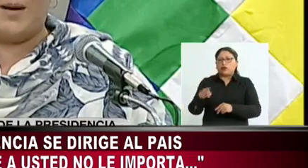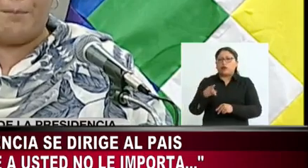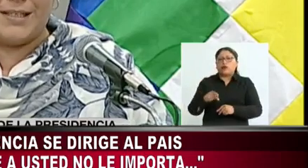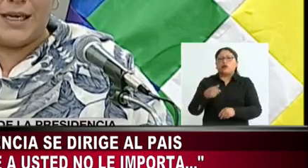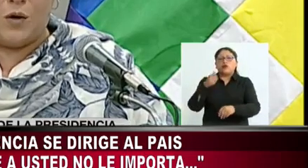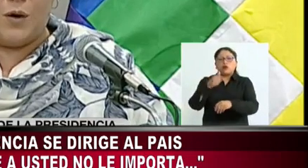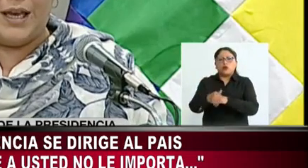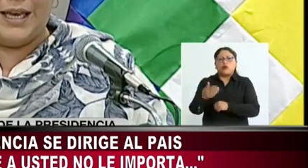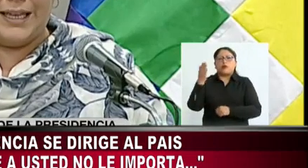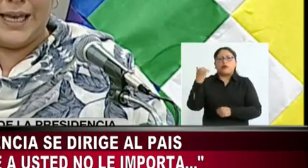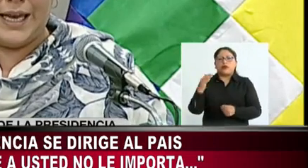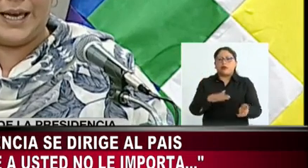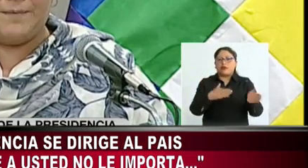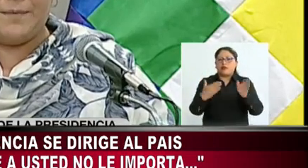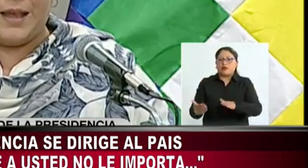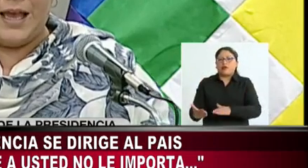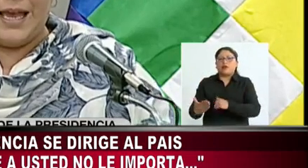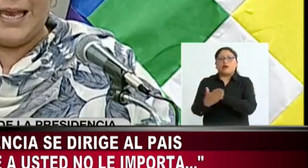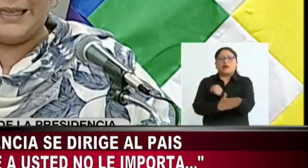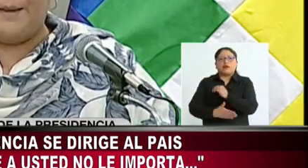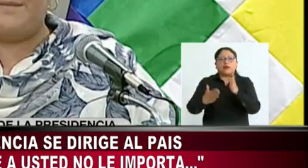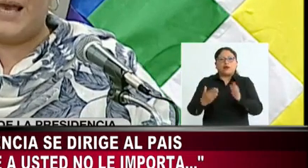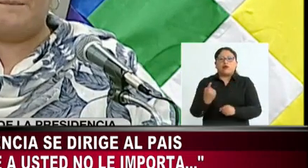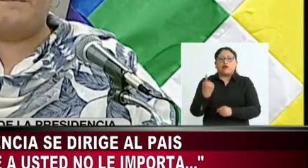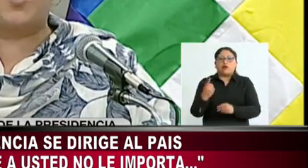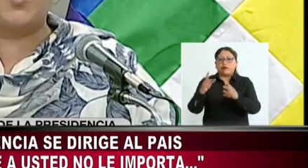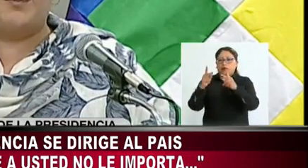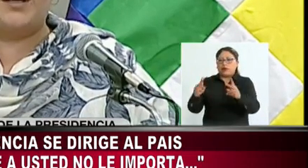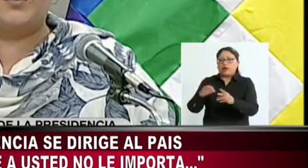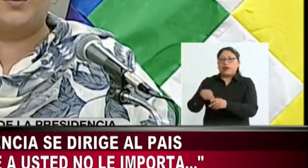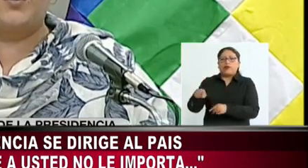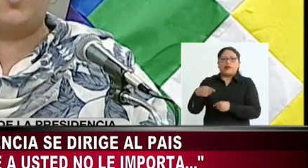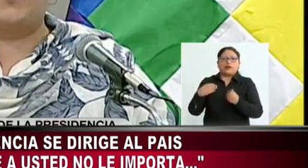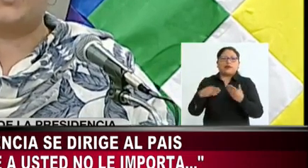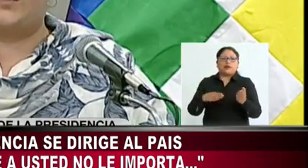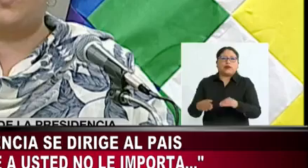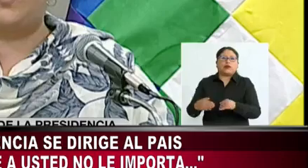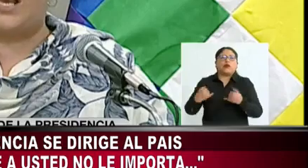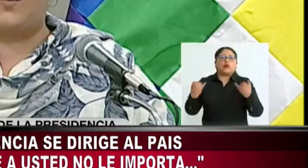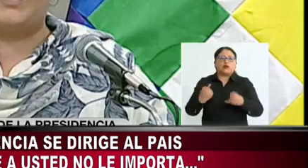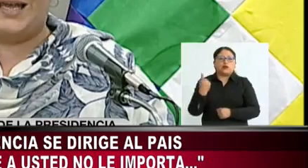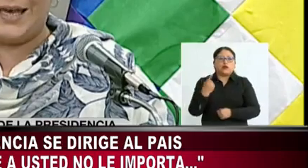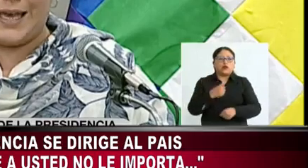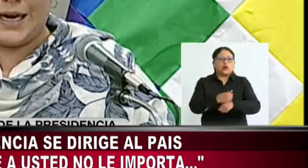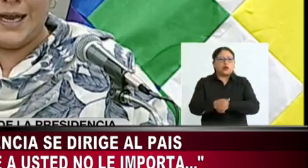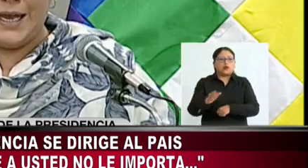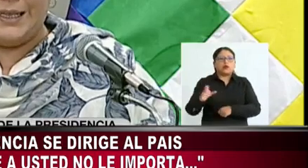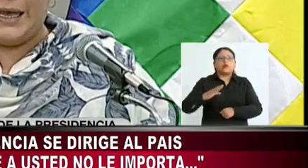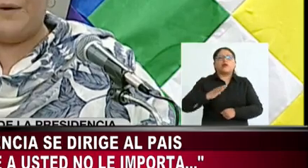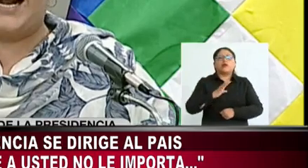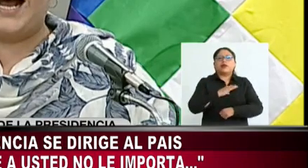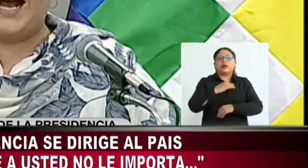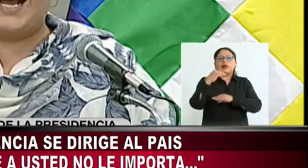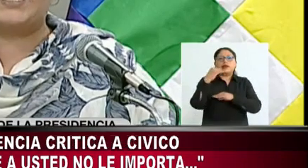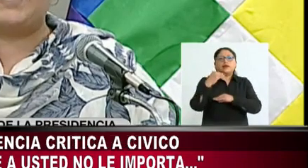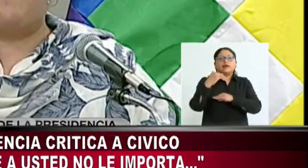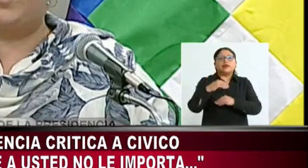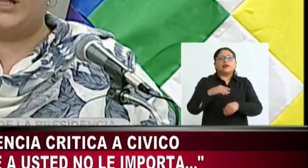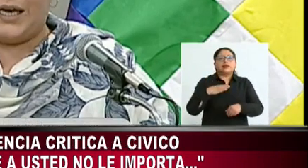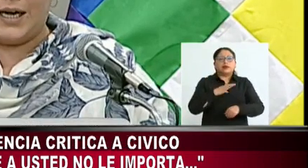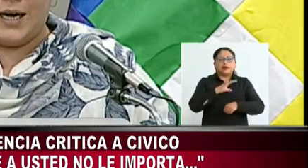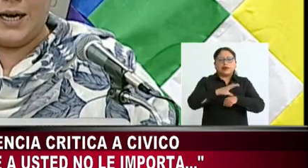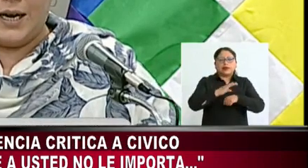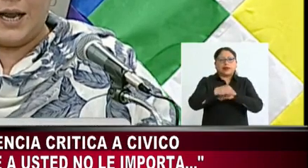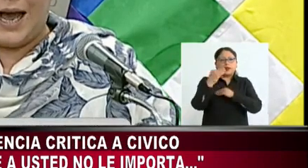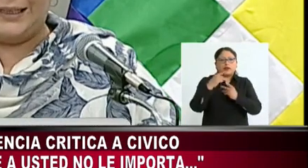hermano campesino indígena. Y también, por supuesto, como se ha anunciado el día de ayer, deberá